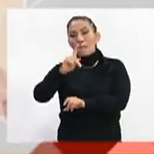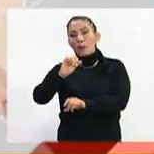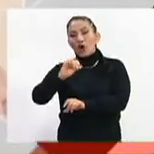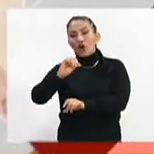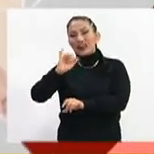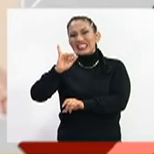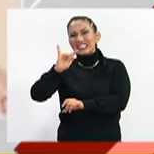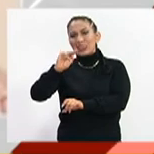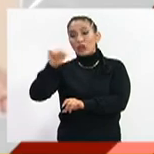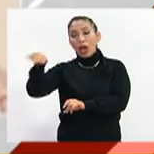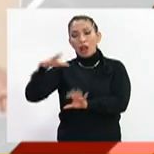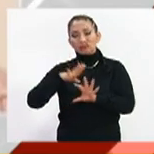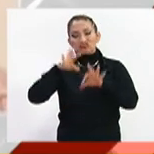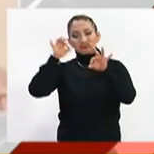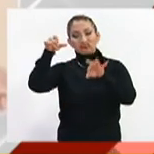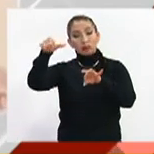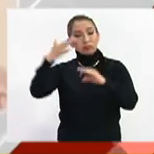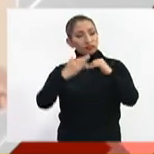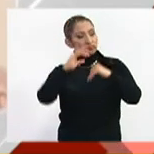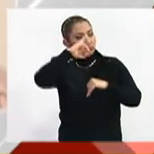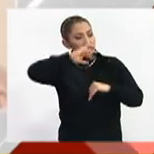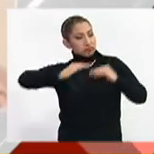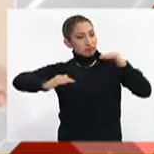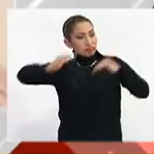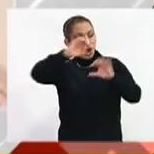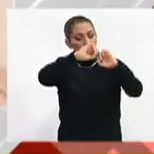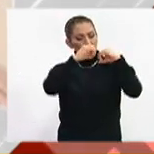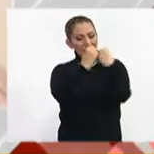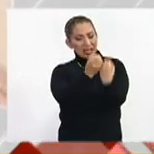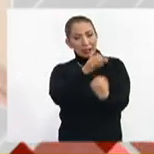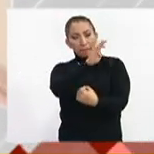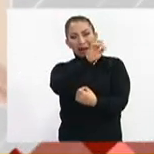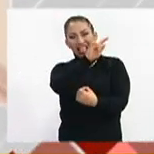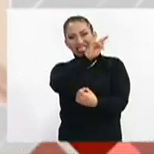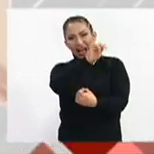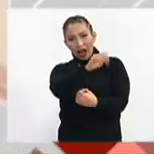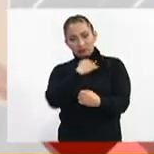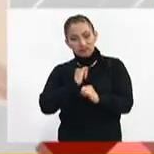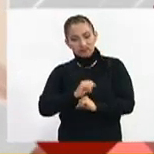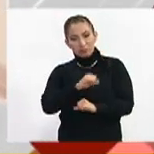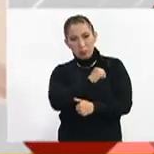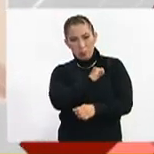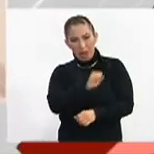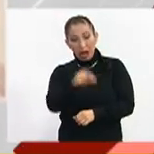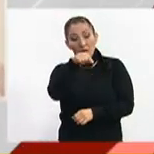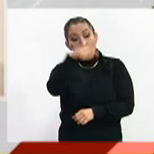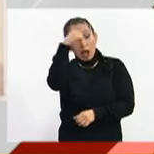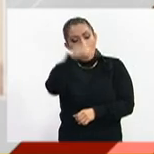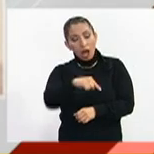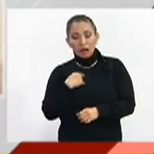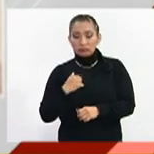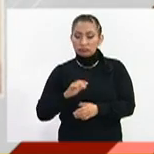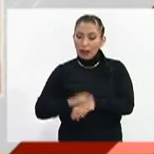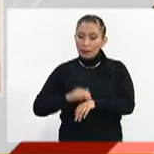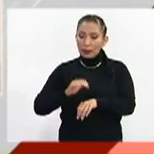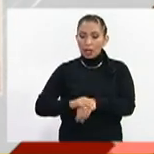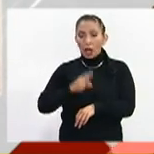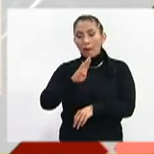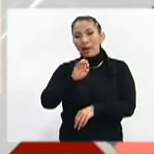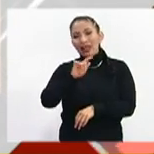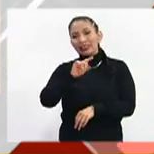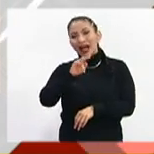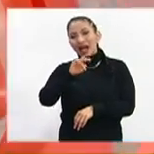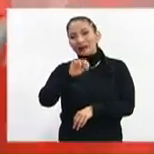Isidro, quien fuera oficial de alto rango en la organización de los Beltrán Leiva y era considerado mano derecha de Alfredo